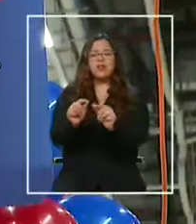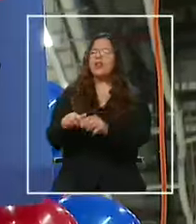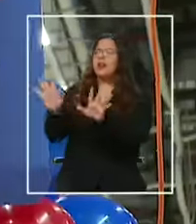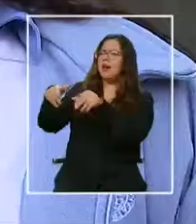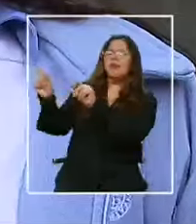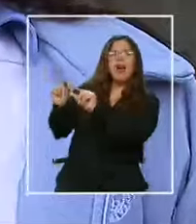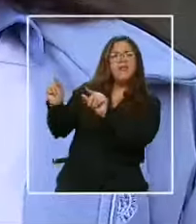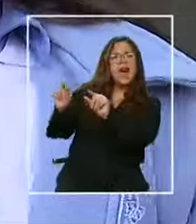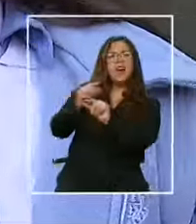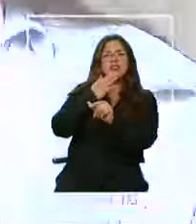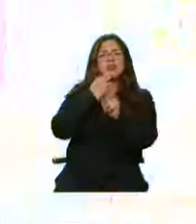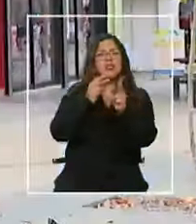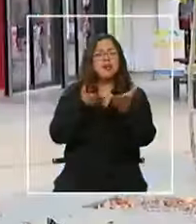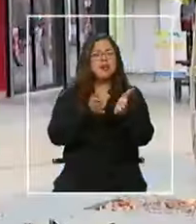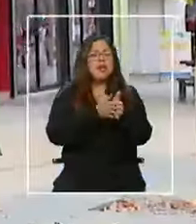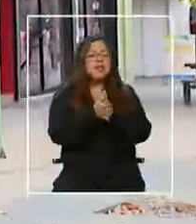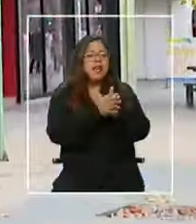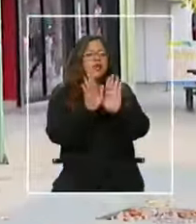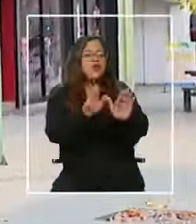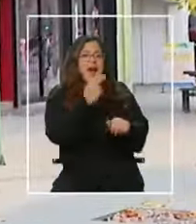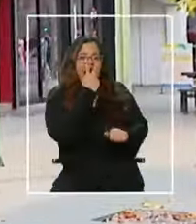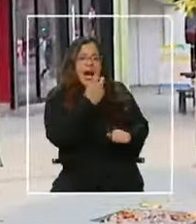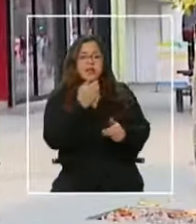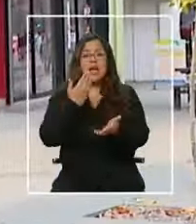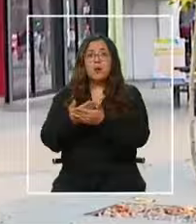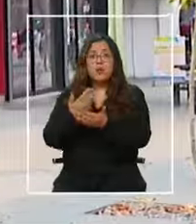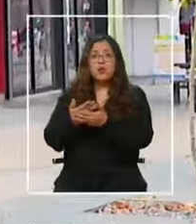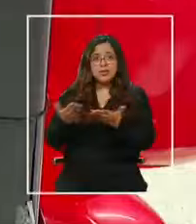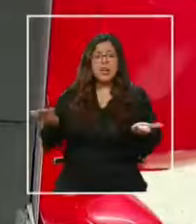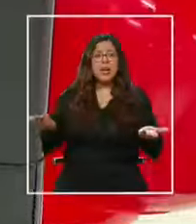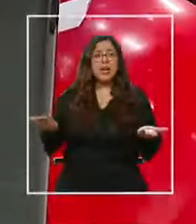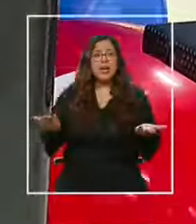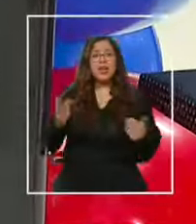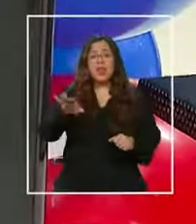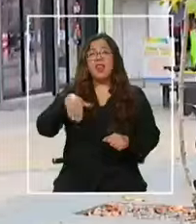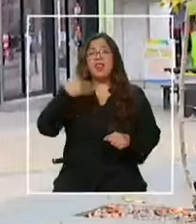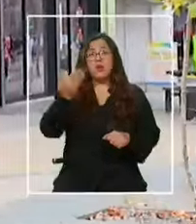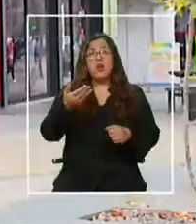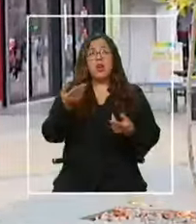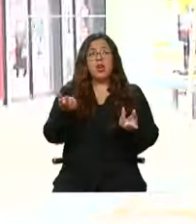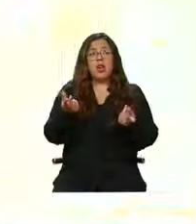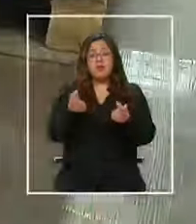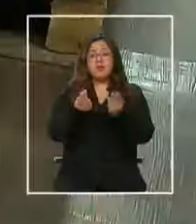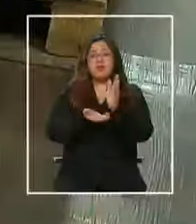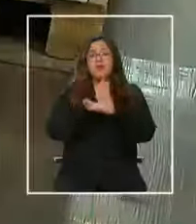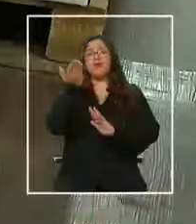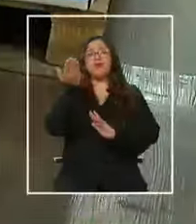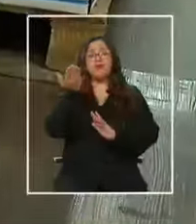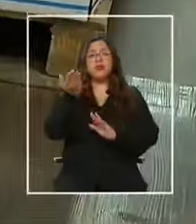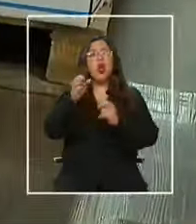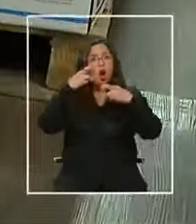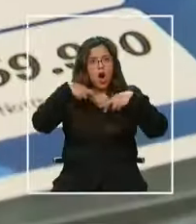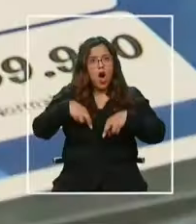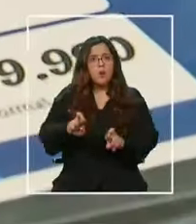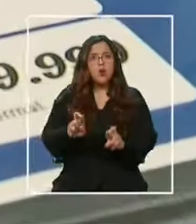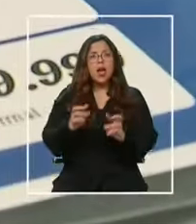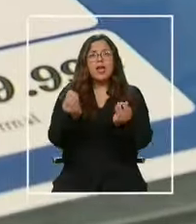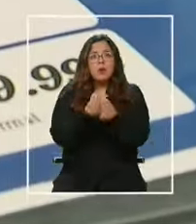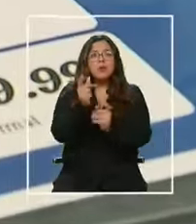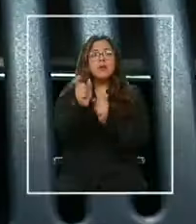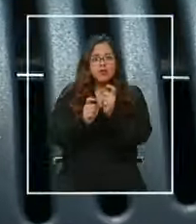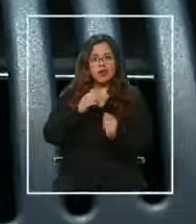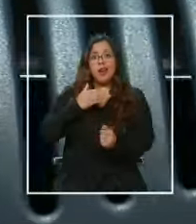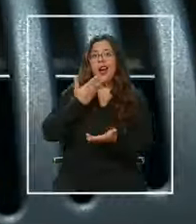barato, sobre todo las estufas. Que aprovechar un poco el tema porque después van a subir a flote los precios. Una oportunidad que varios no